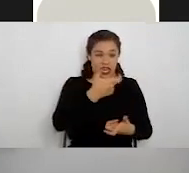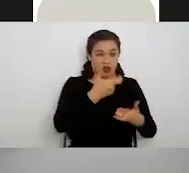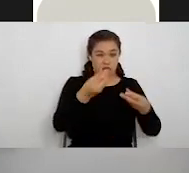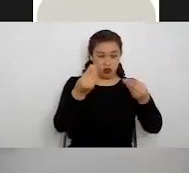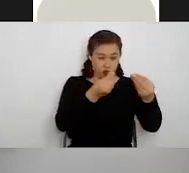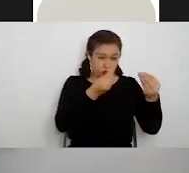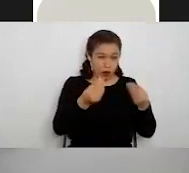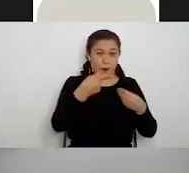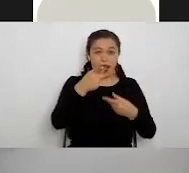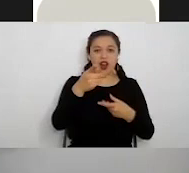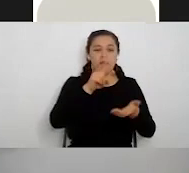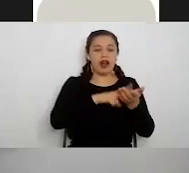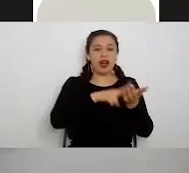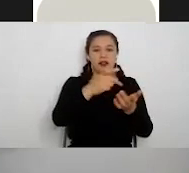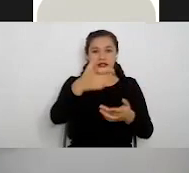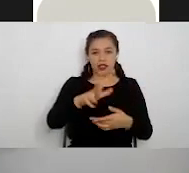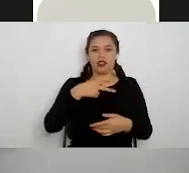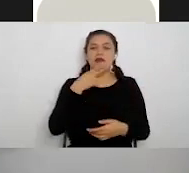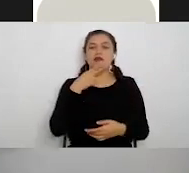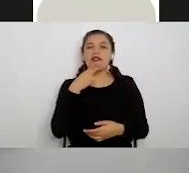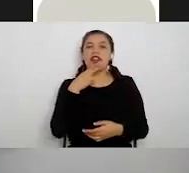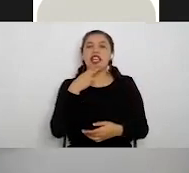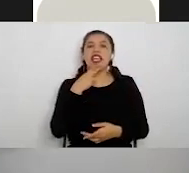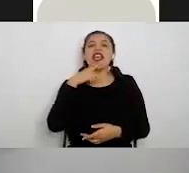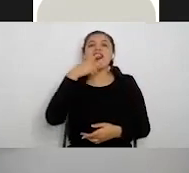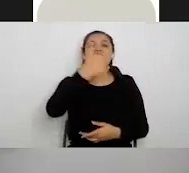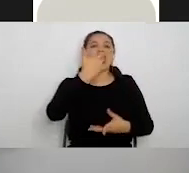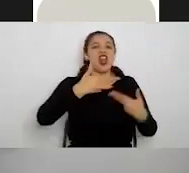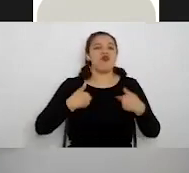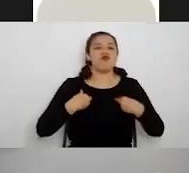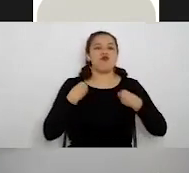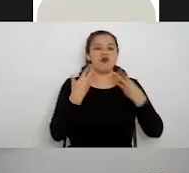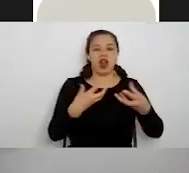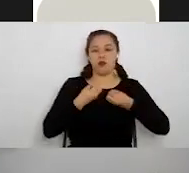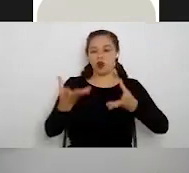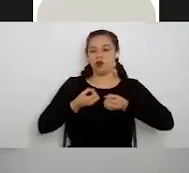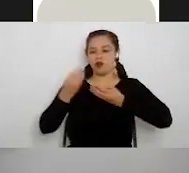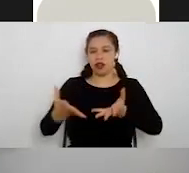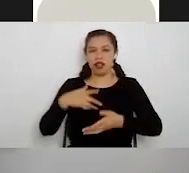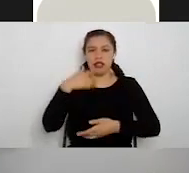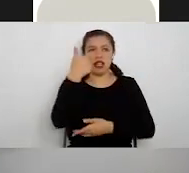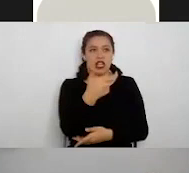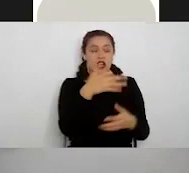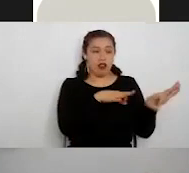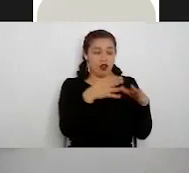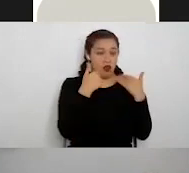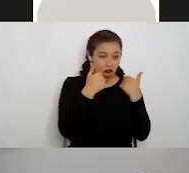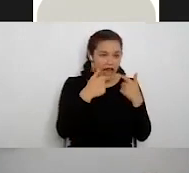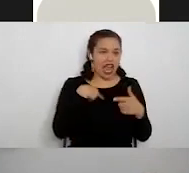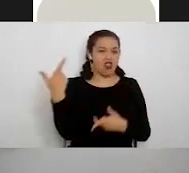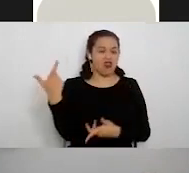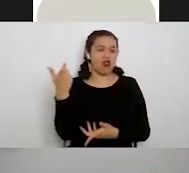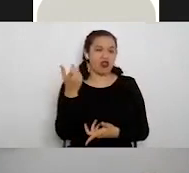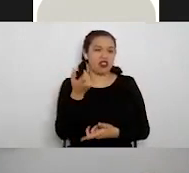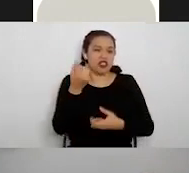y yo siempre uso esta palabra, regalaron dinero a las personas vía los seguros de desempleo, ¿no? ¿Para qué?